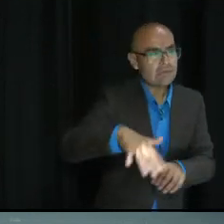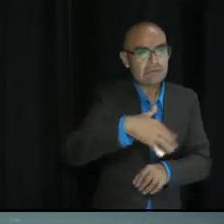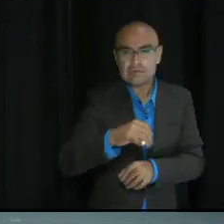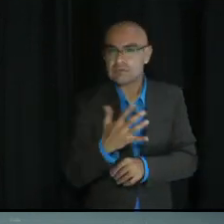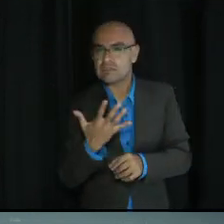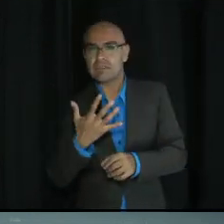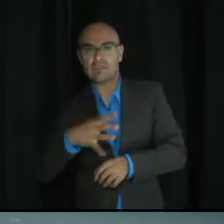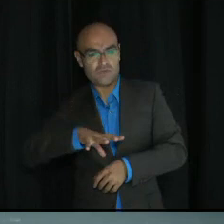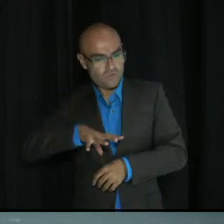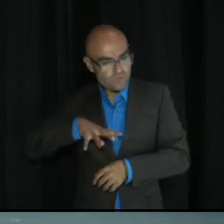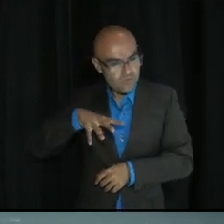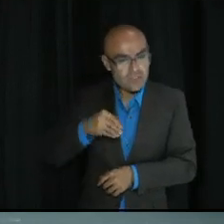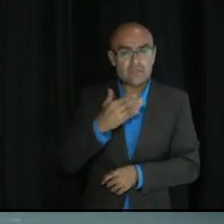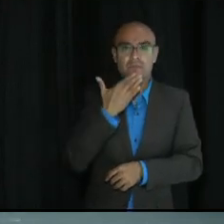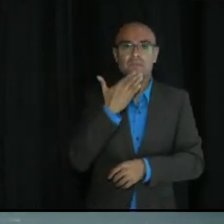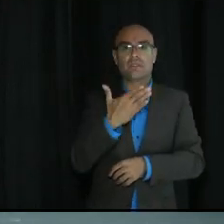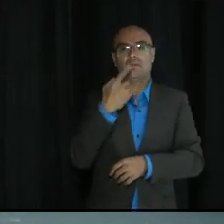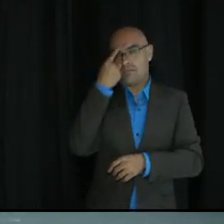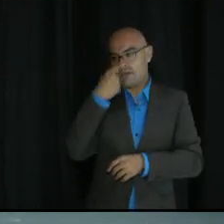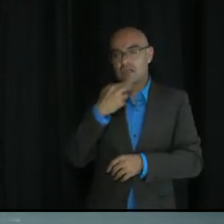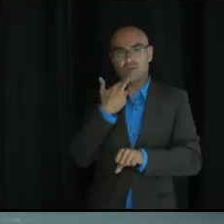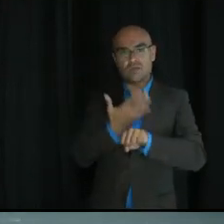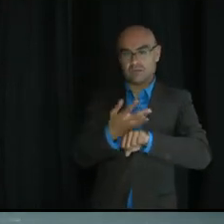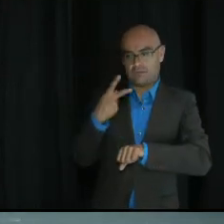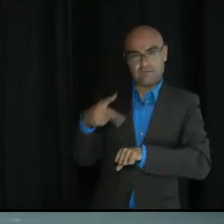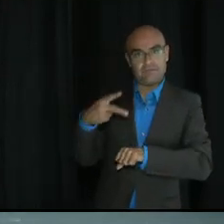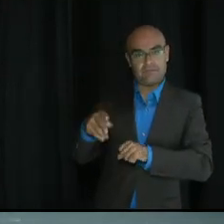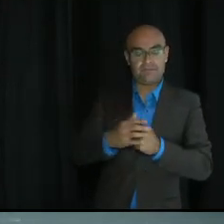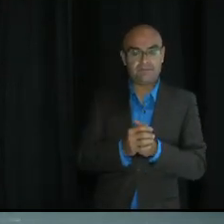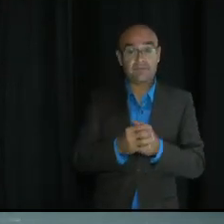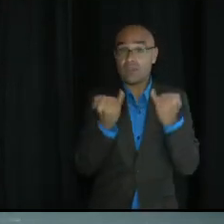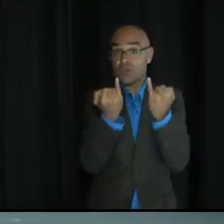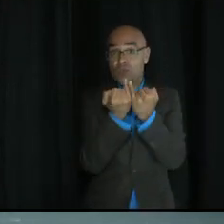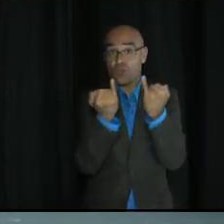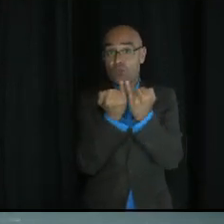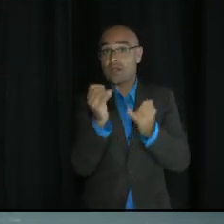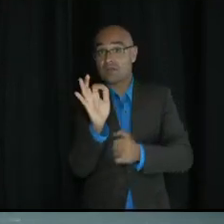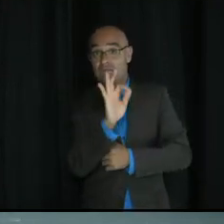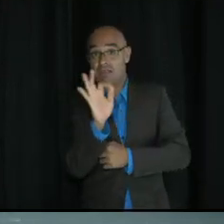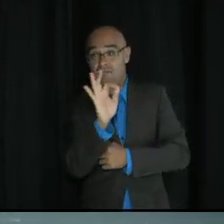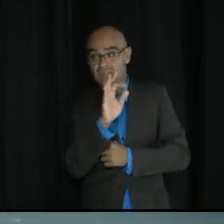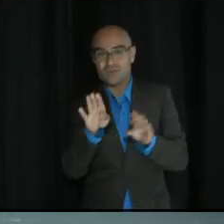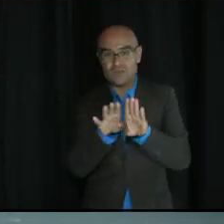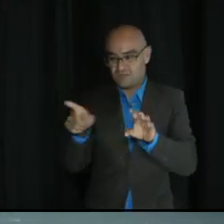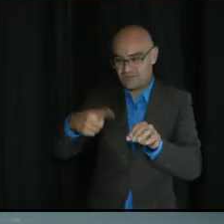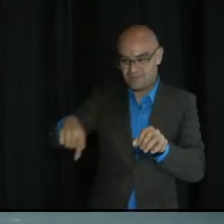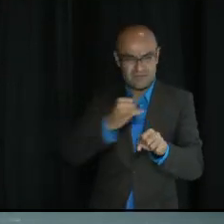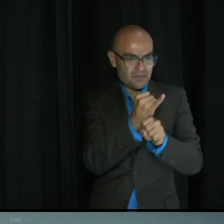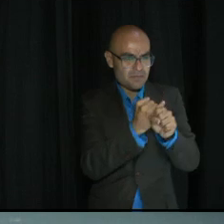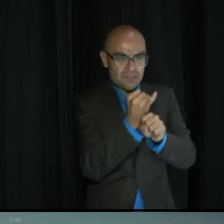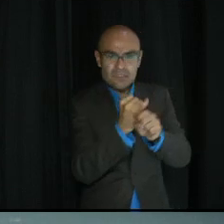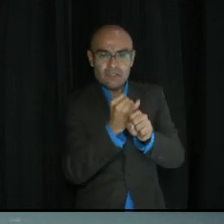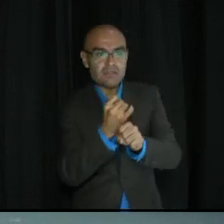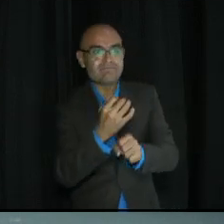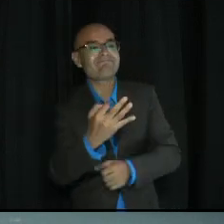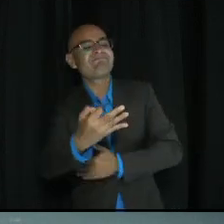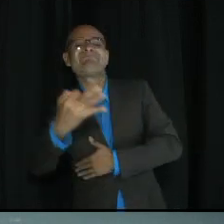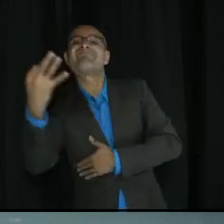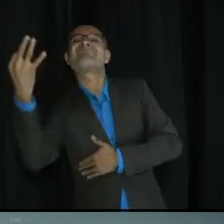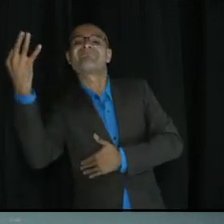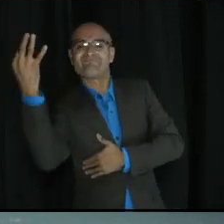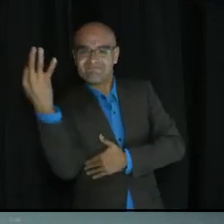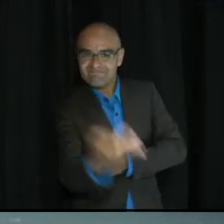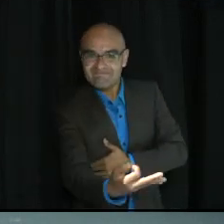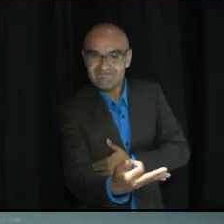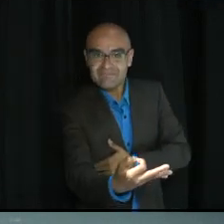esos indicios, de esos elementos asociativos que pueden llegar a corroborar la versión, en este caso, de las personas quienes son